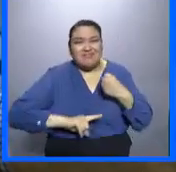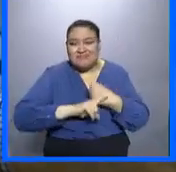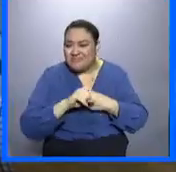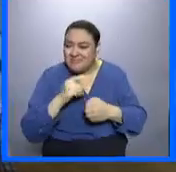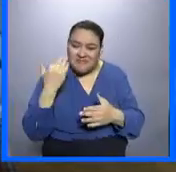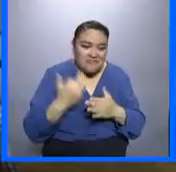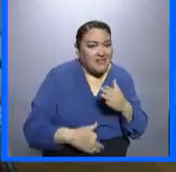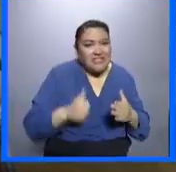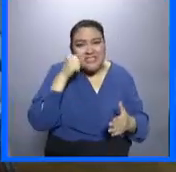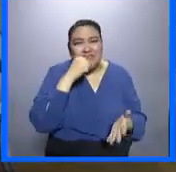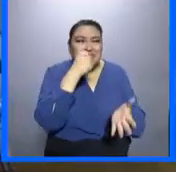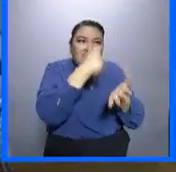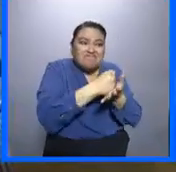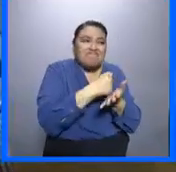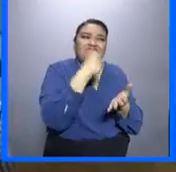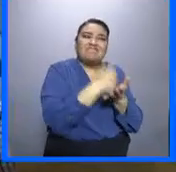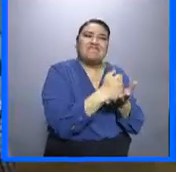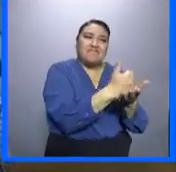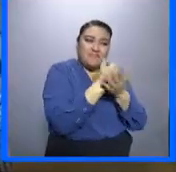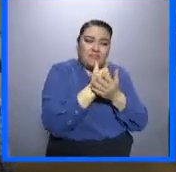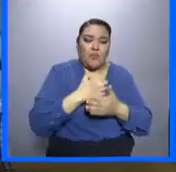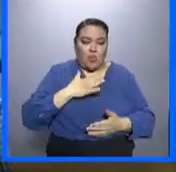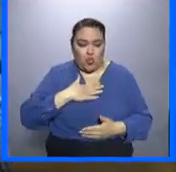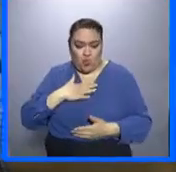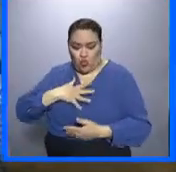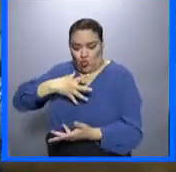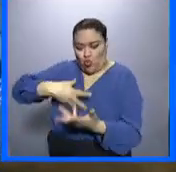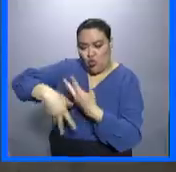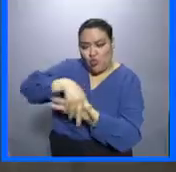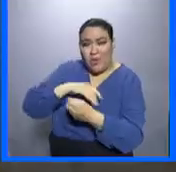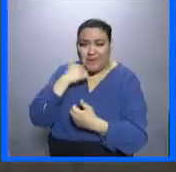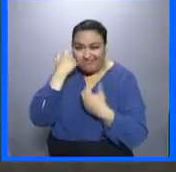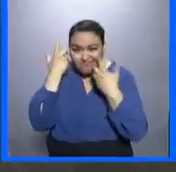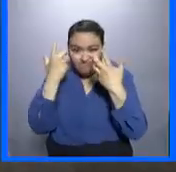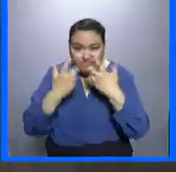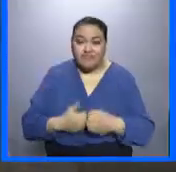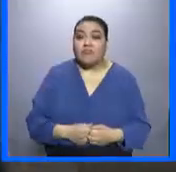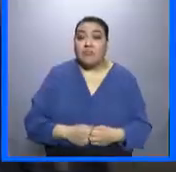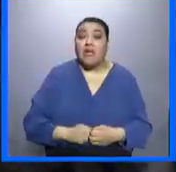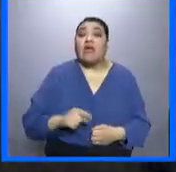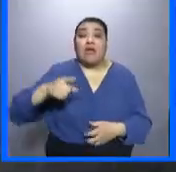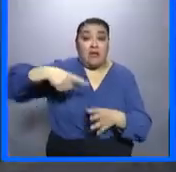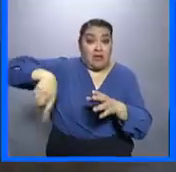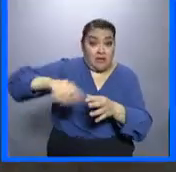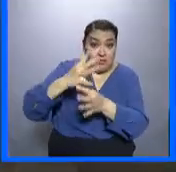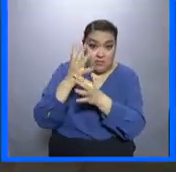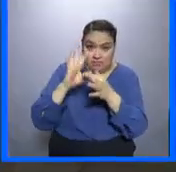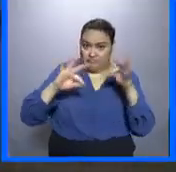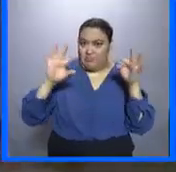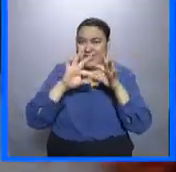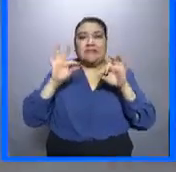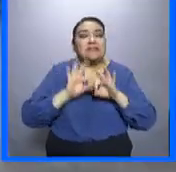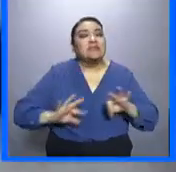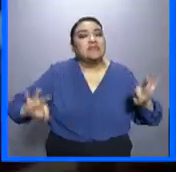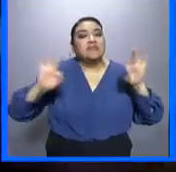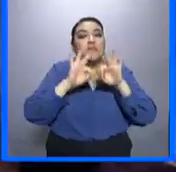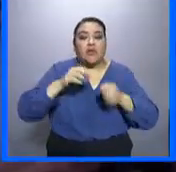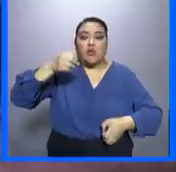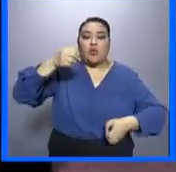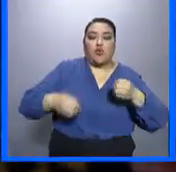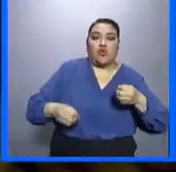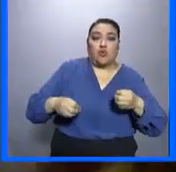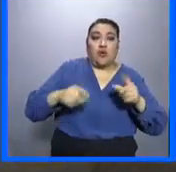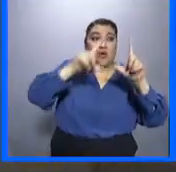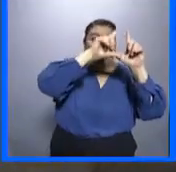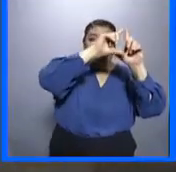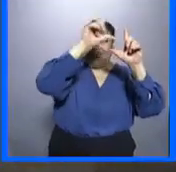se ha exigido a la libre determinación de los pueblos indígenas. Señalaron que es indispensable que la justicia llegue a